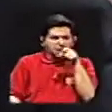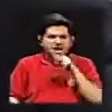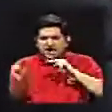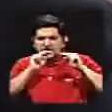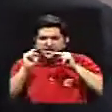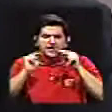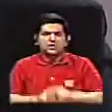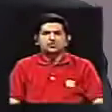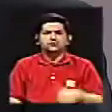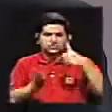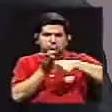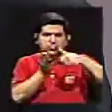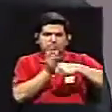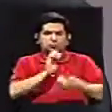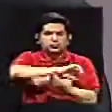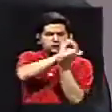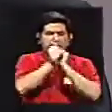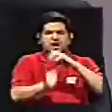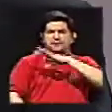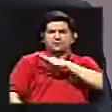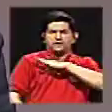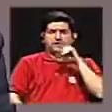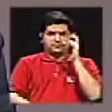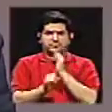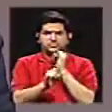de votos por favores en una institución.